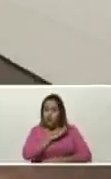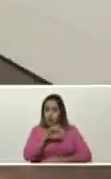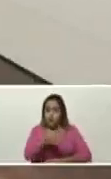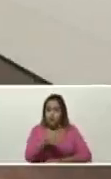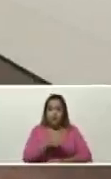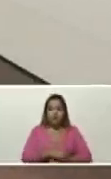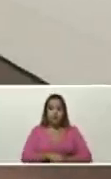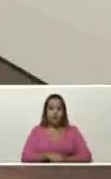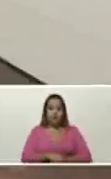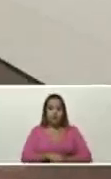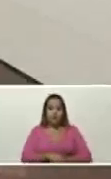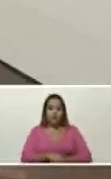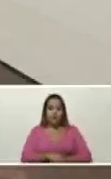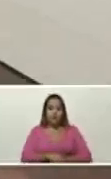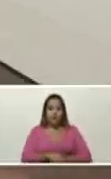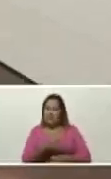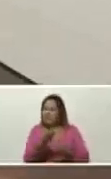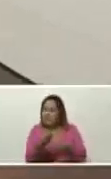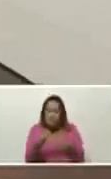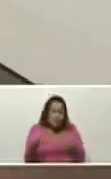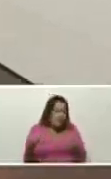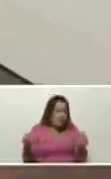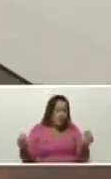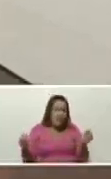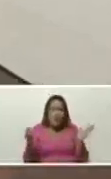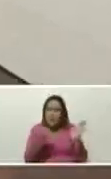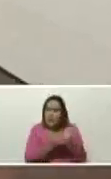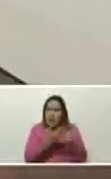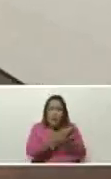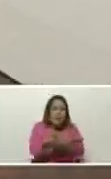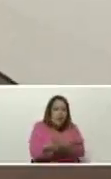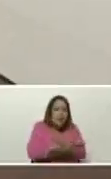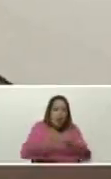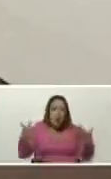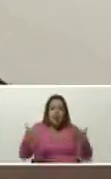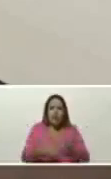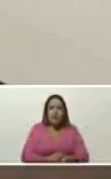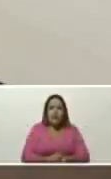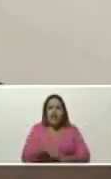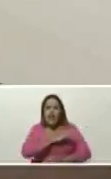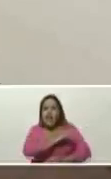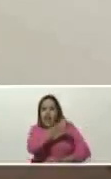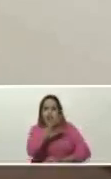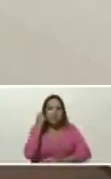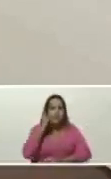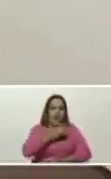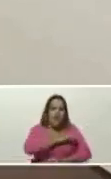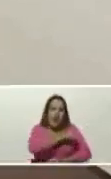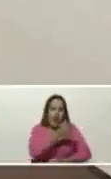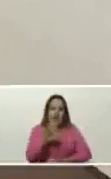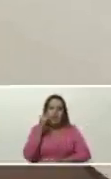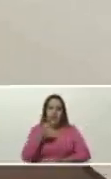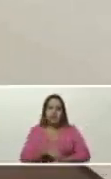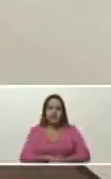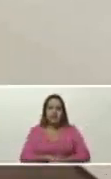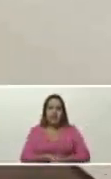Y así tenemos miles, pero miles de miles, millones de jefes, jefas, líderes, lideresas,